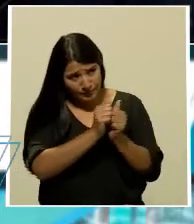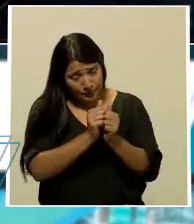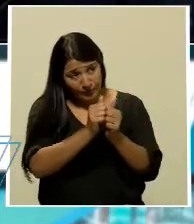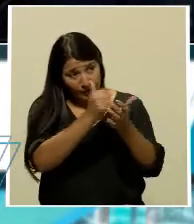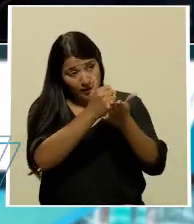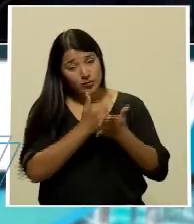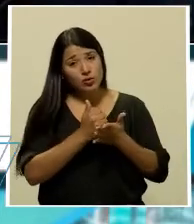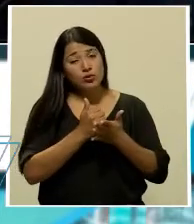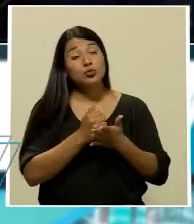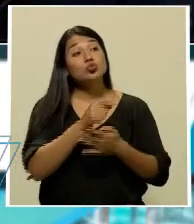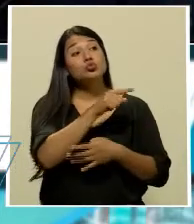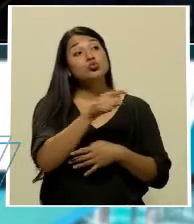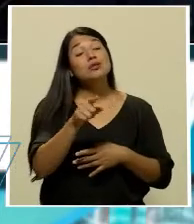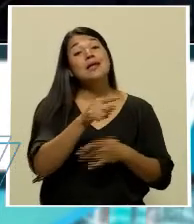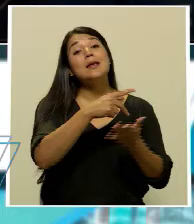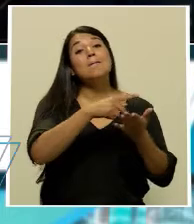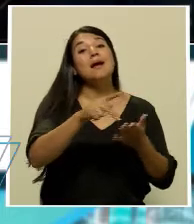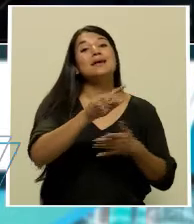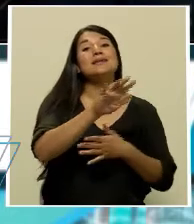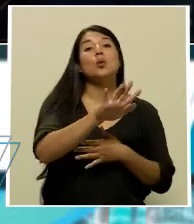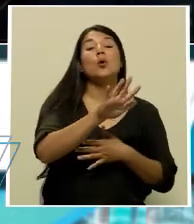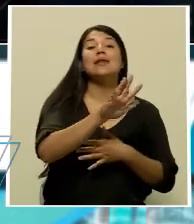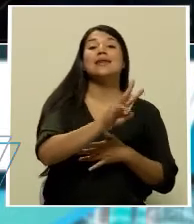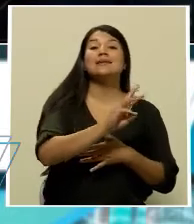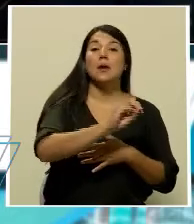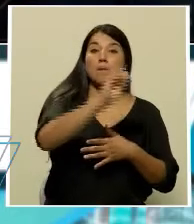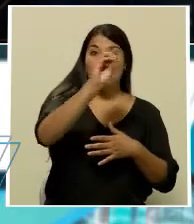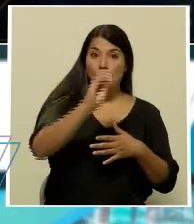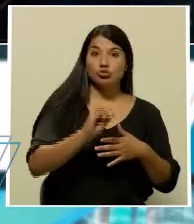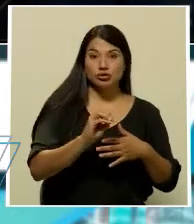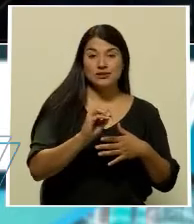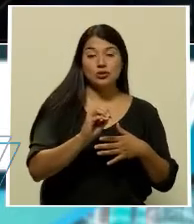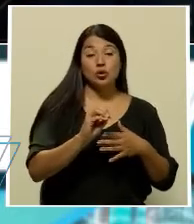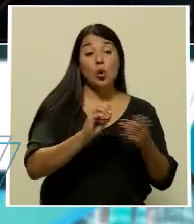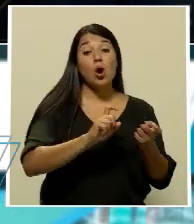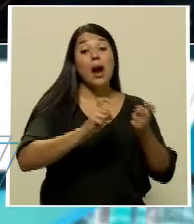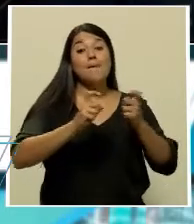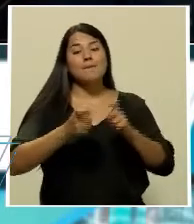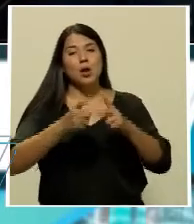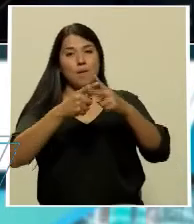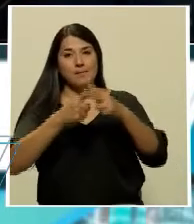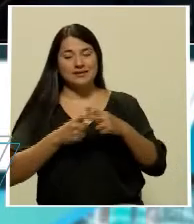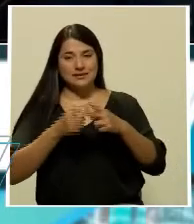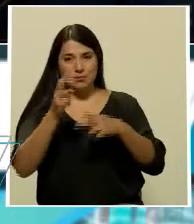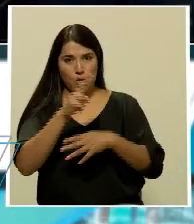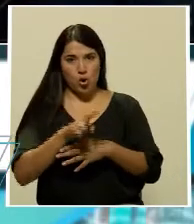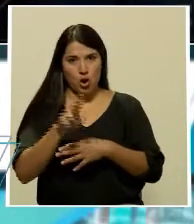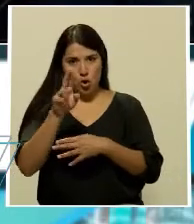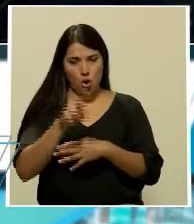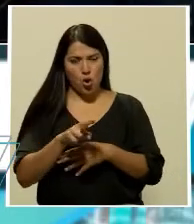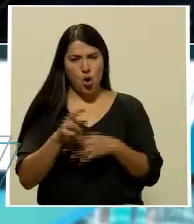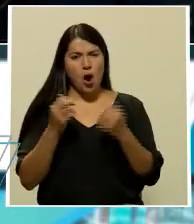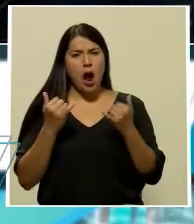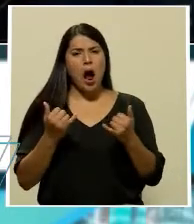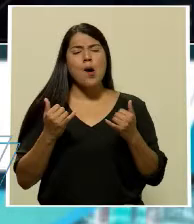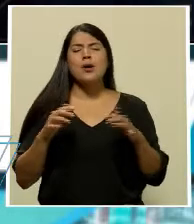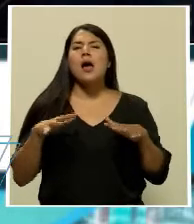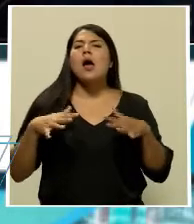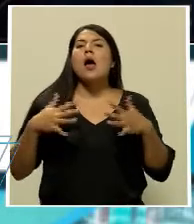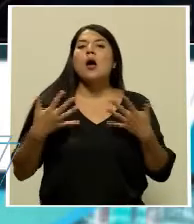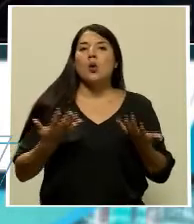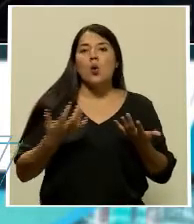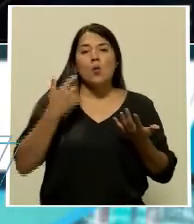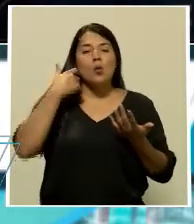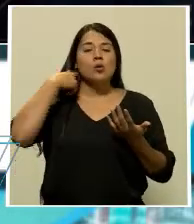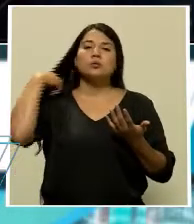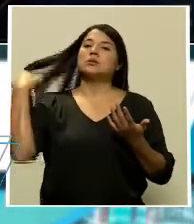el 56% de la deuda de dólares a colones. Ahora, ¿cuál es el efecto financiero